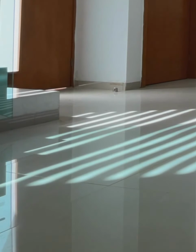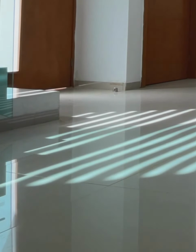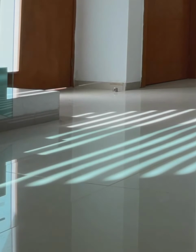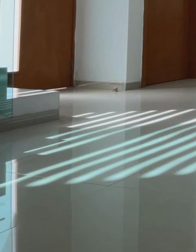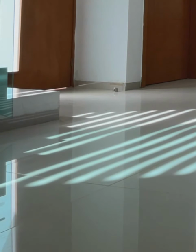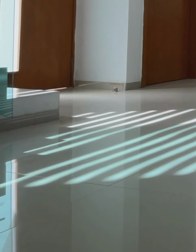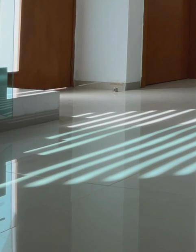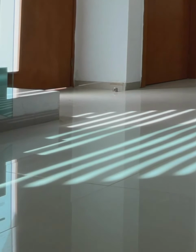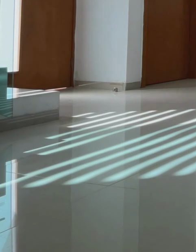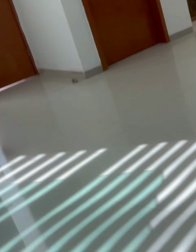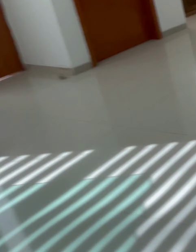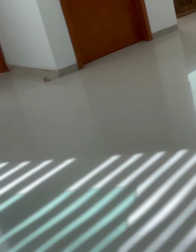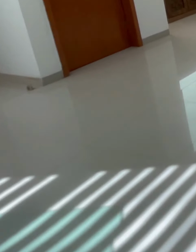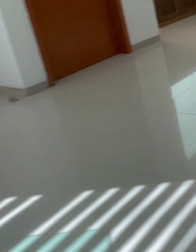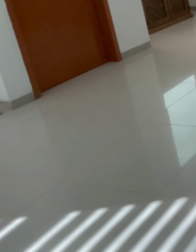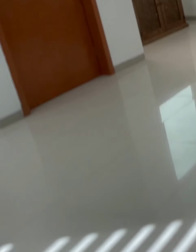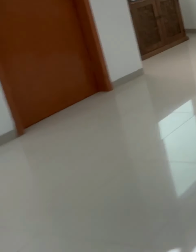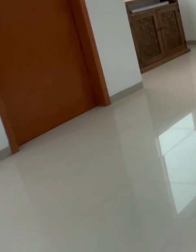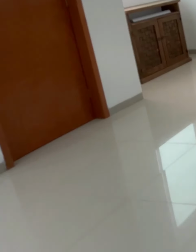y